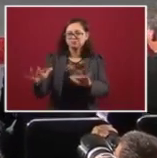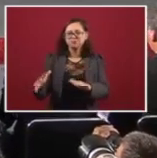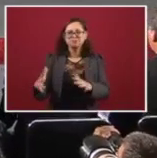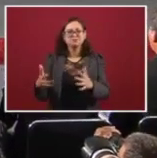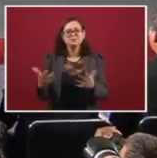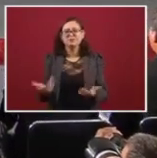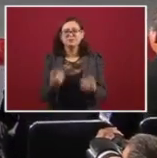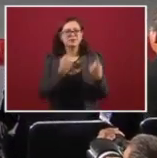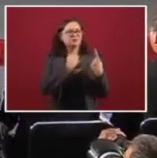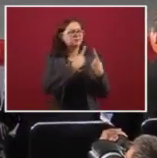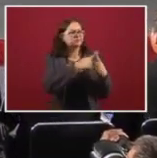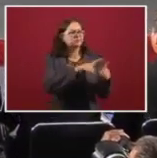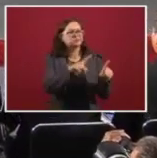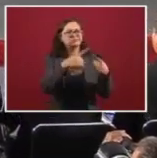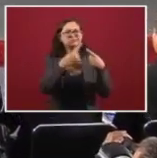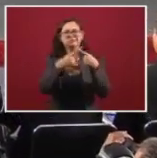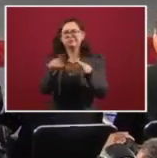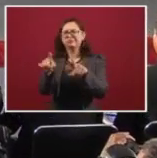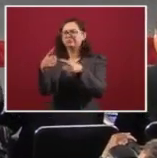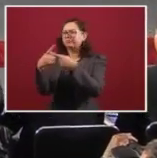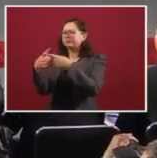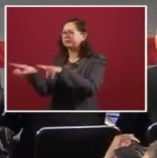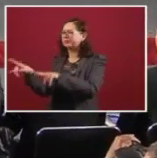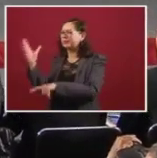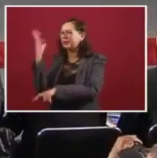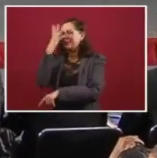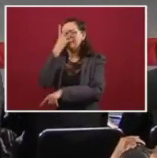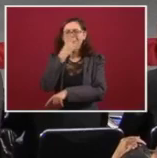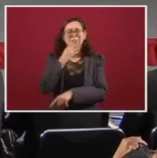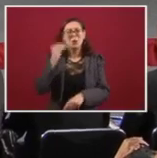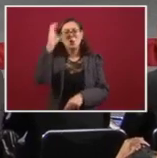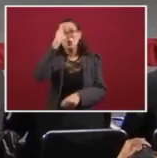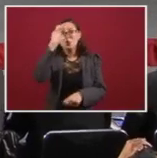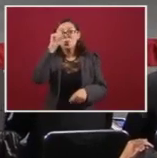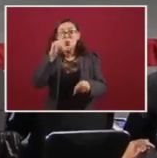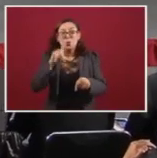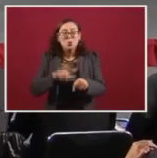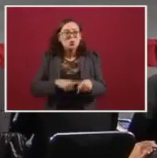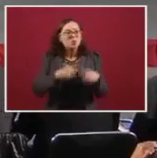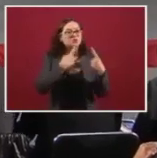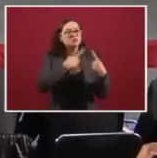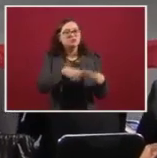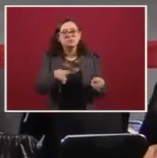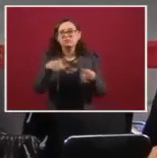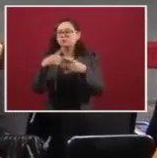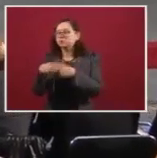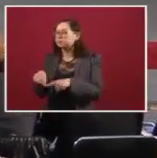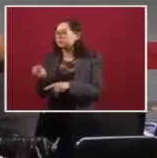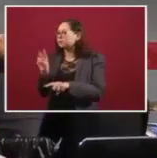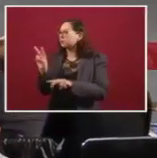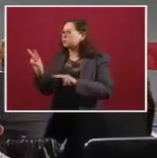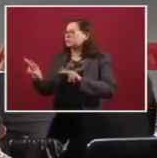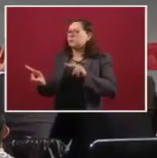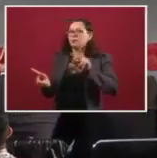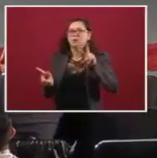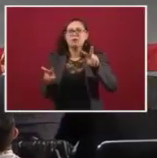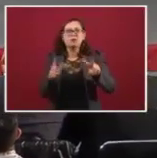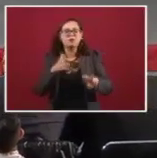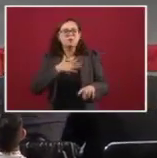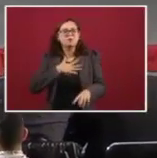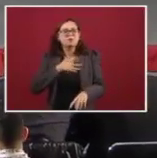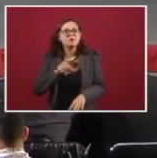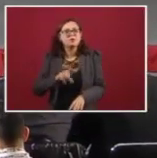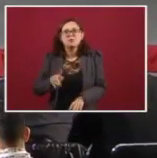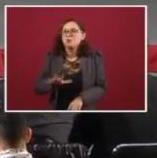la diversidad biológica, cultural, ¿sí?, de nuestro pueblo. Entonces,